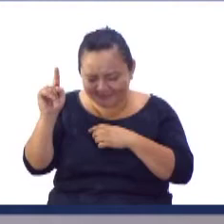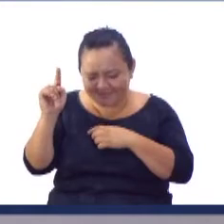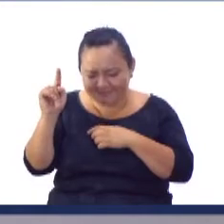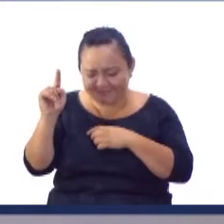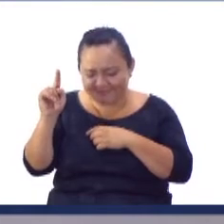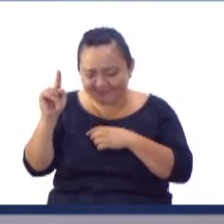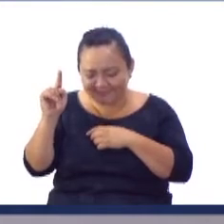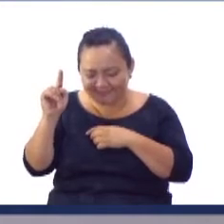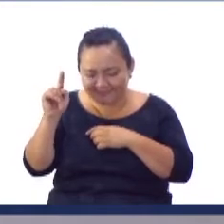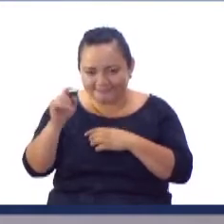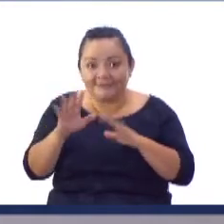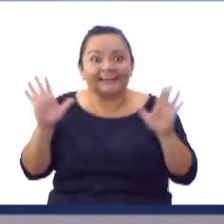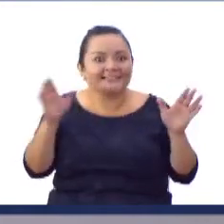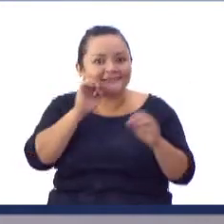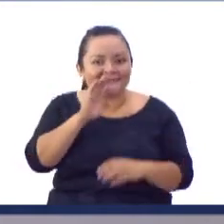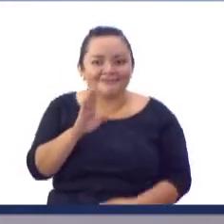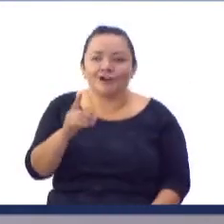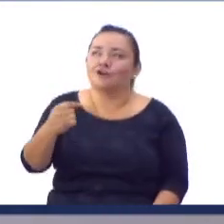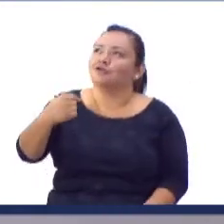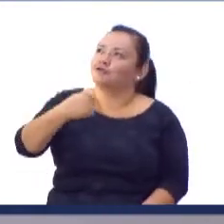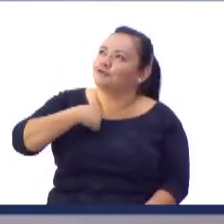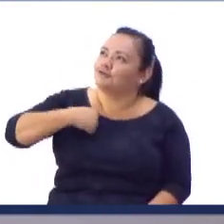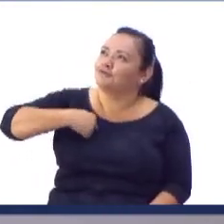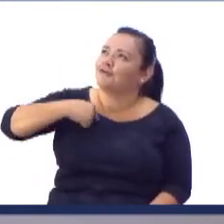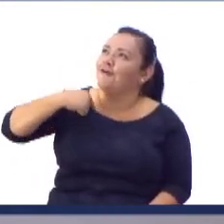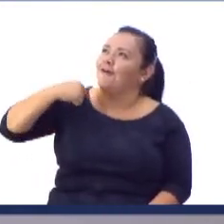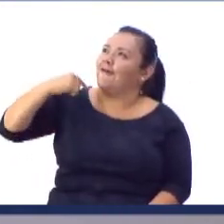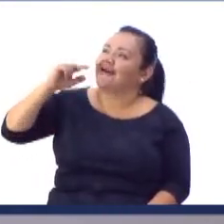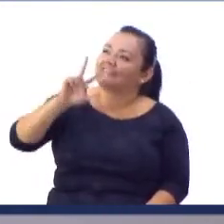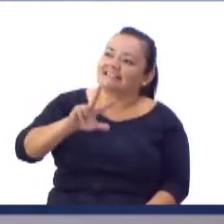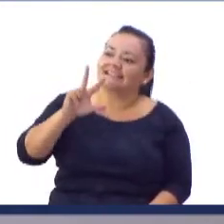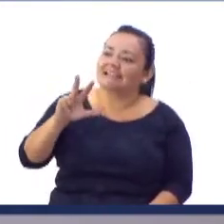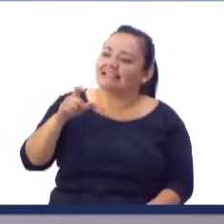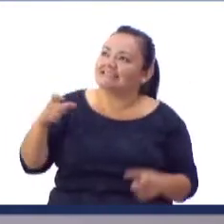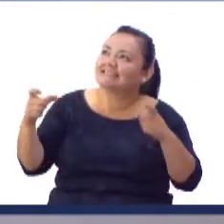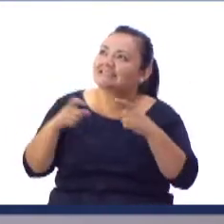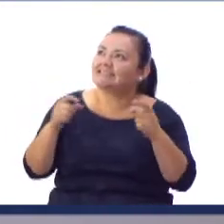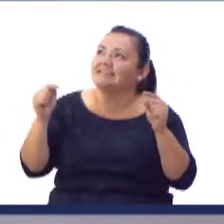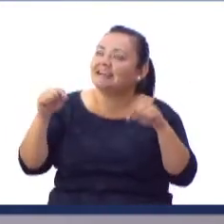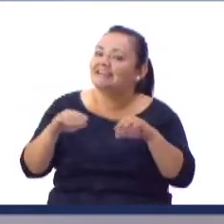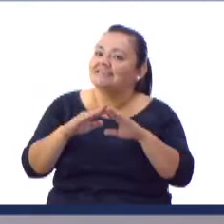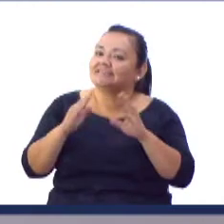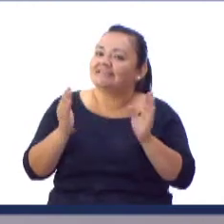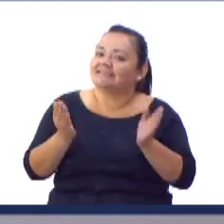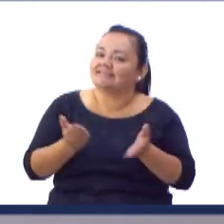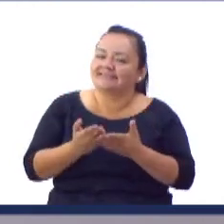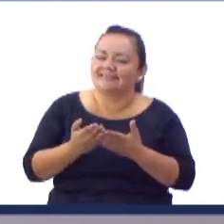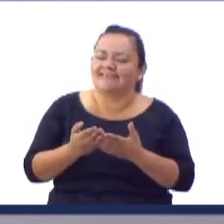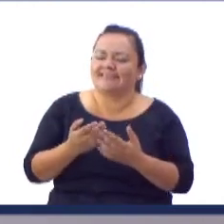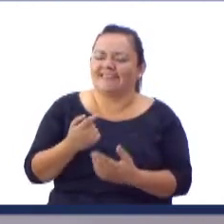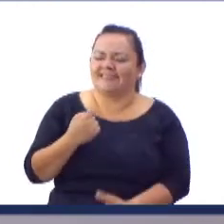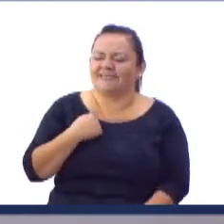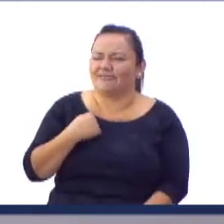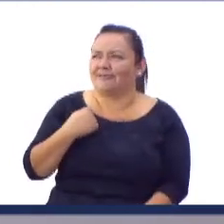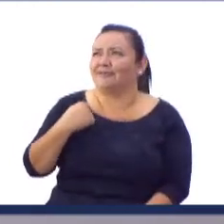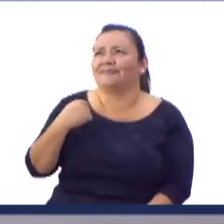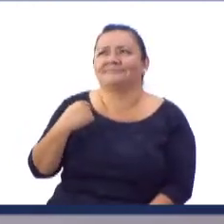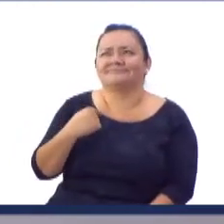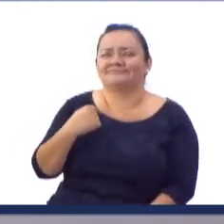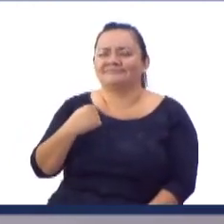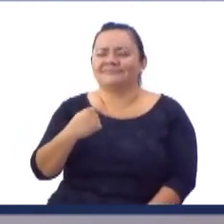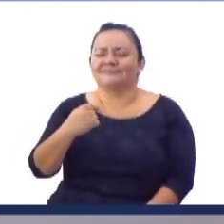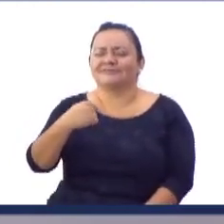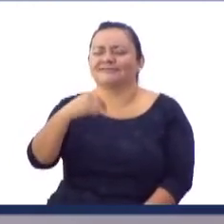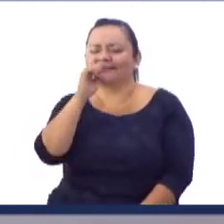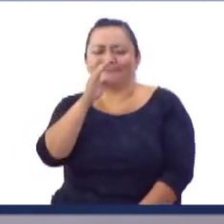aquiles yo pasé durante todos estos 33 años acá y esos tres años y medios de ministerio yo